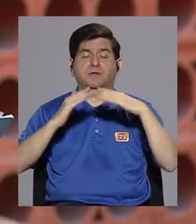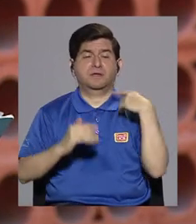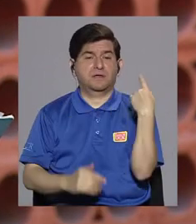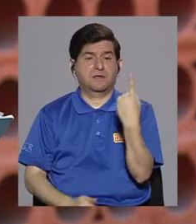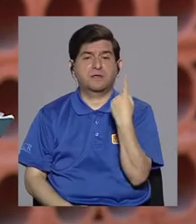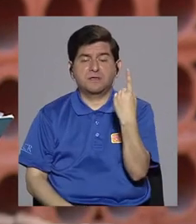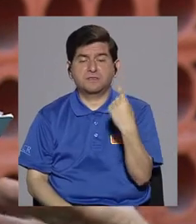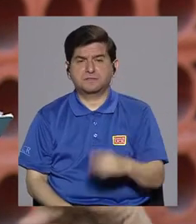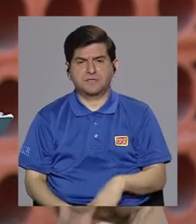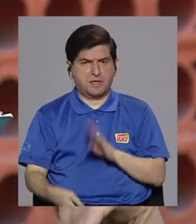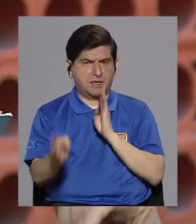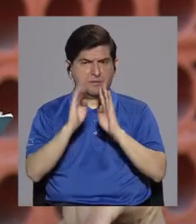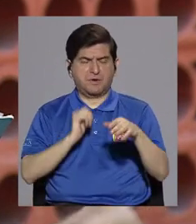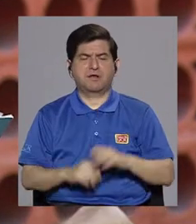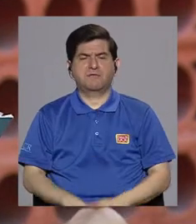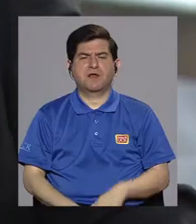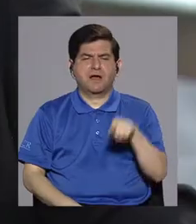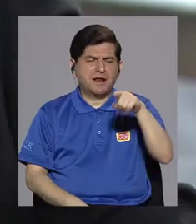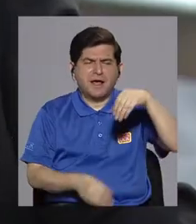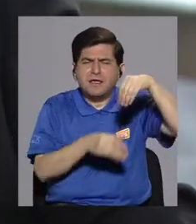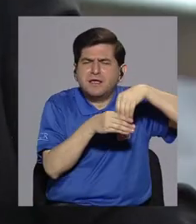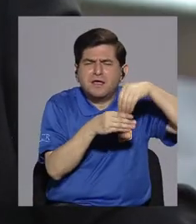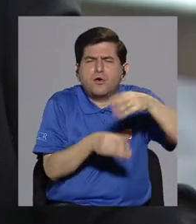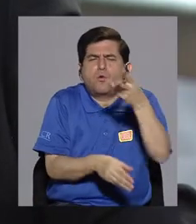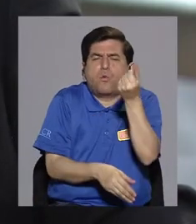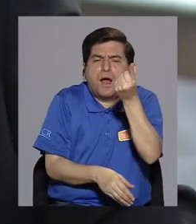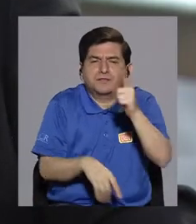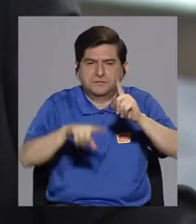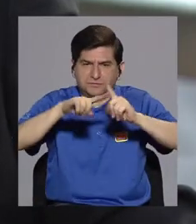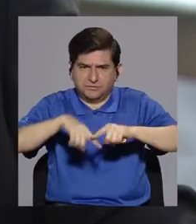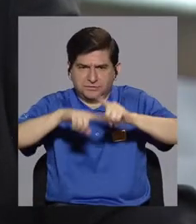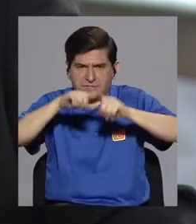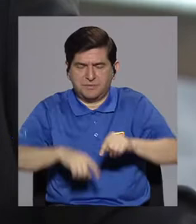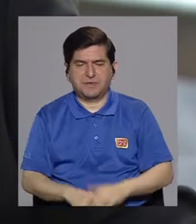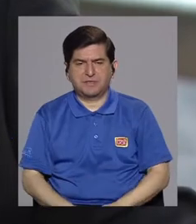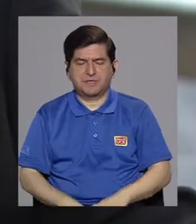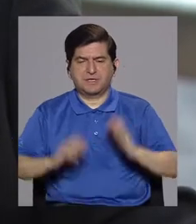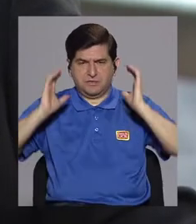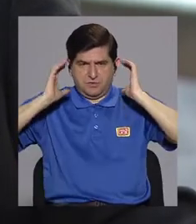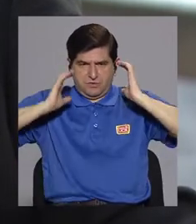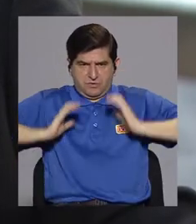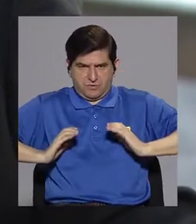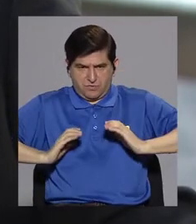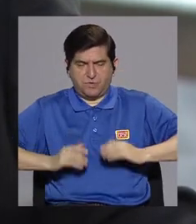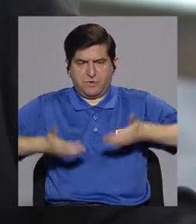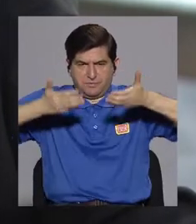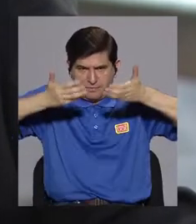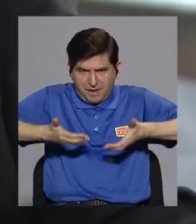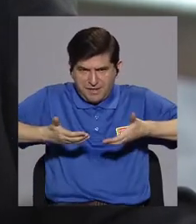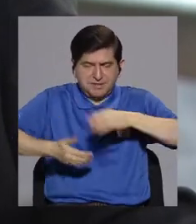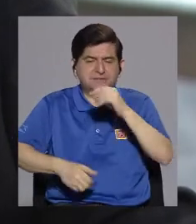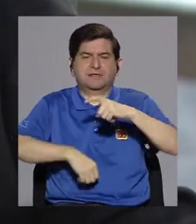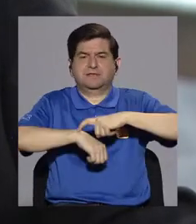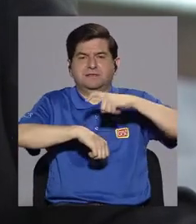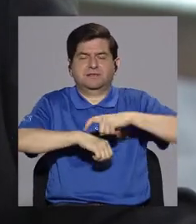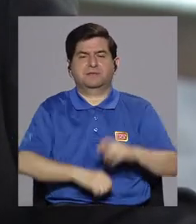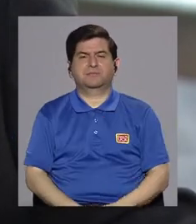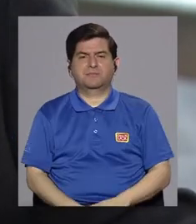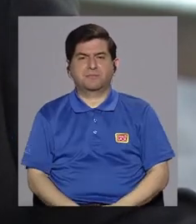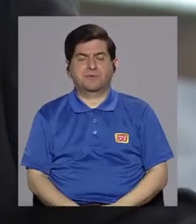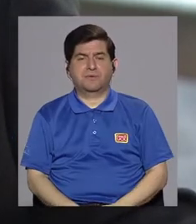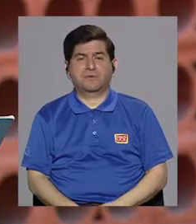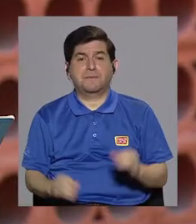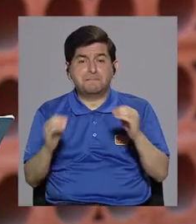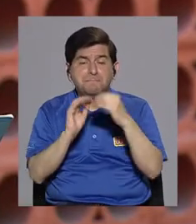Uh-huh. Y siempre, en todo caso, habría que hablar de dosis. La dosis se tiene que ver en función de la masa corporal y del tiempo. Uh-huh. ¿Es